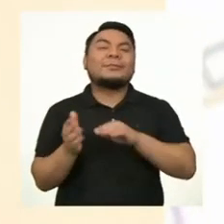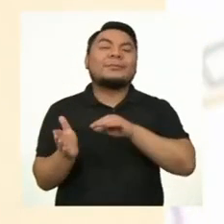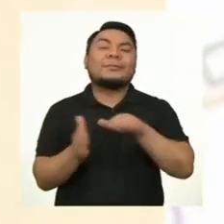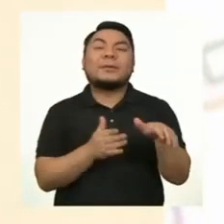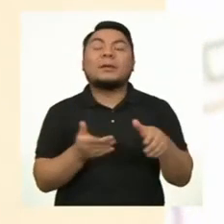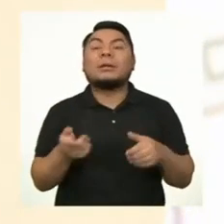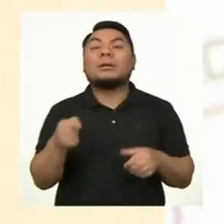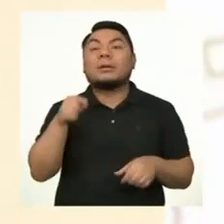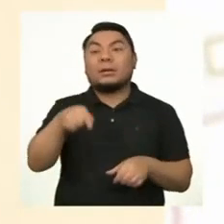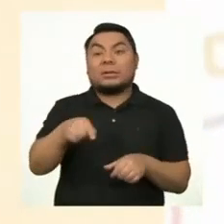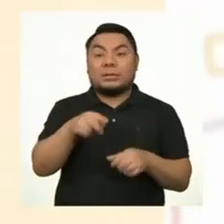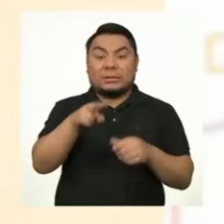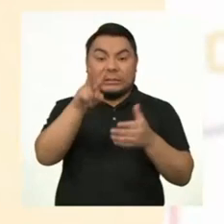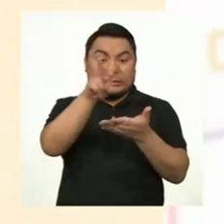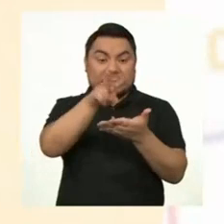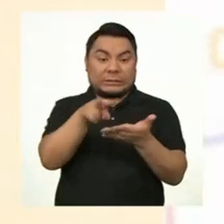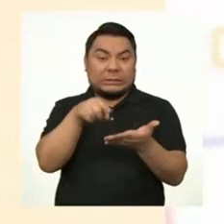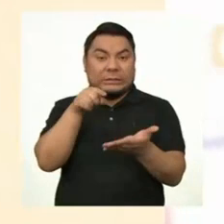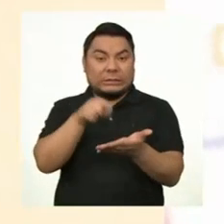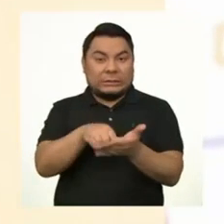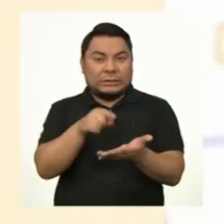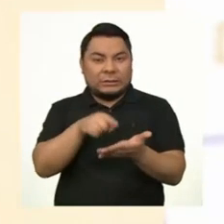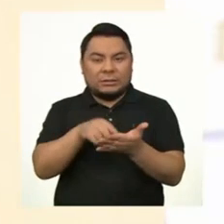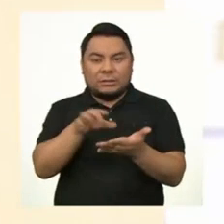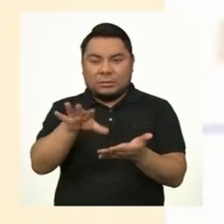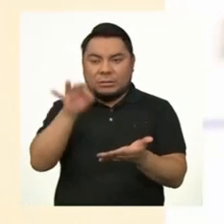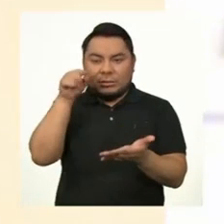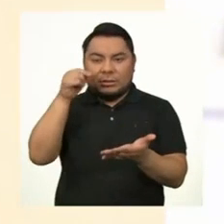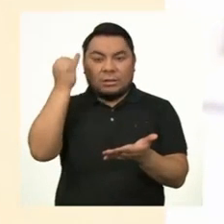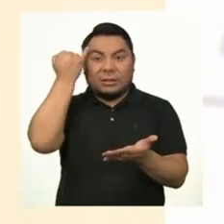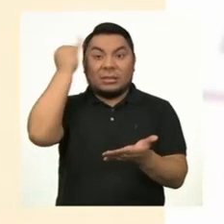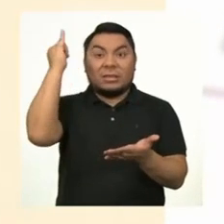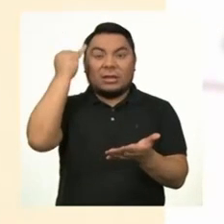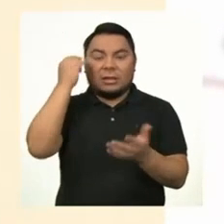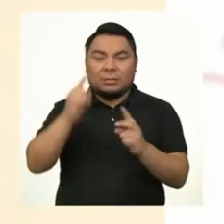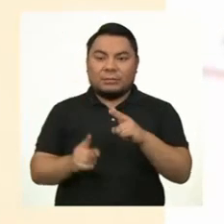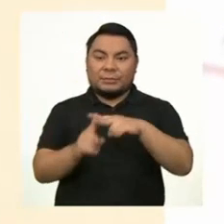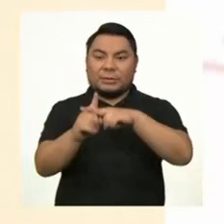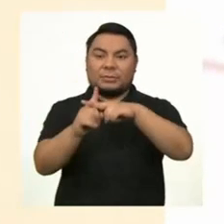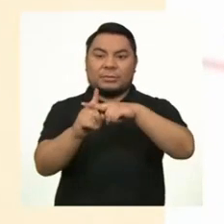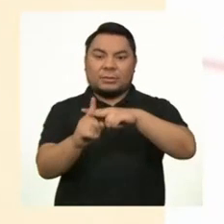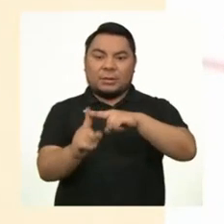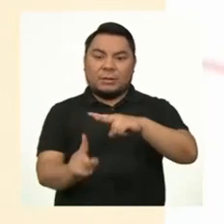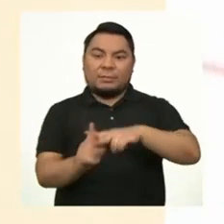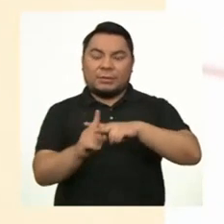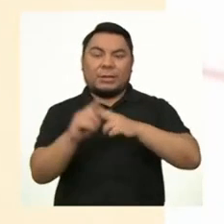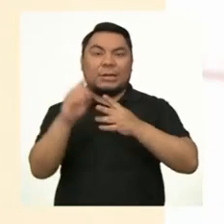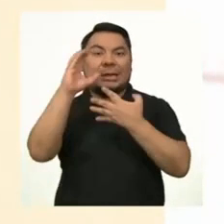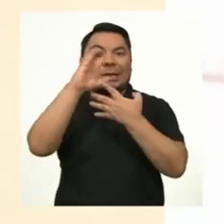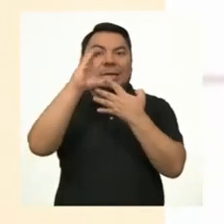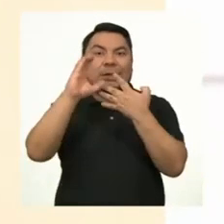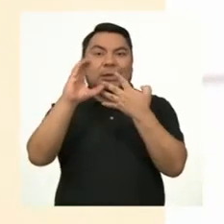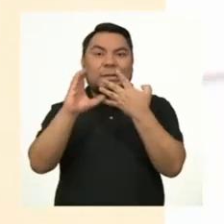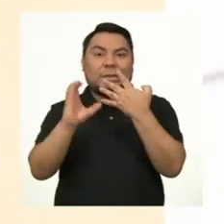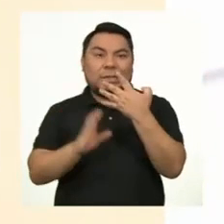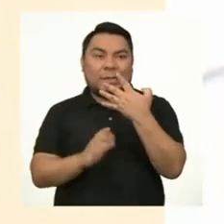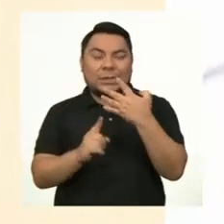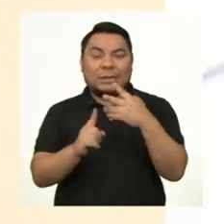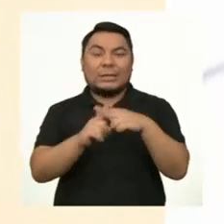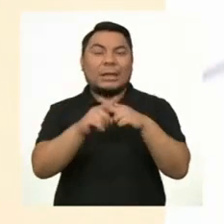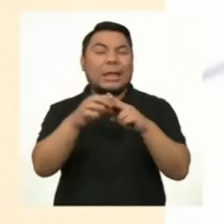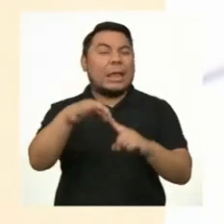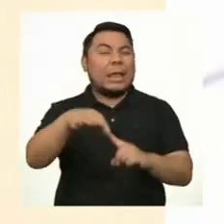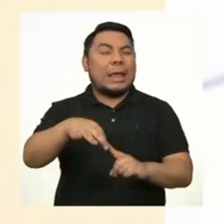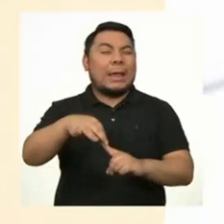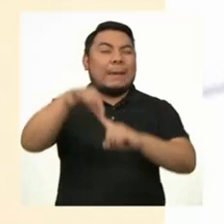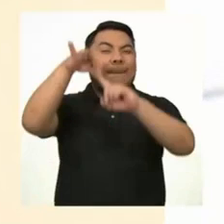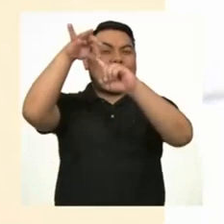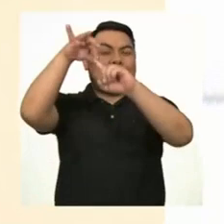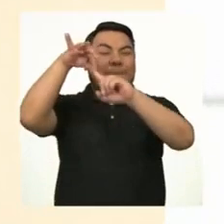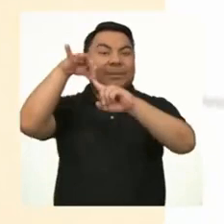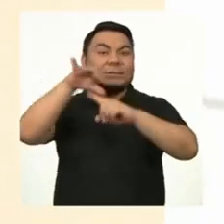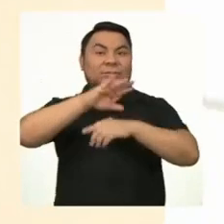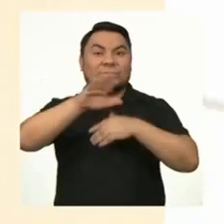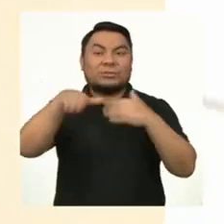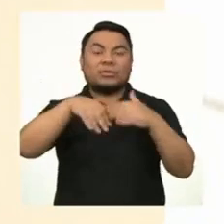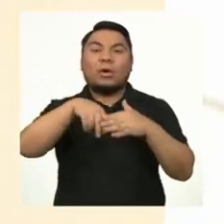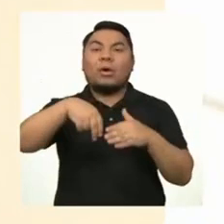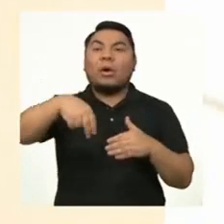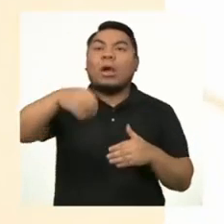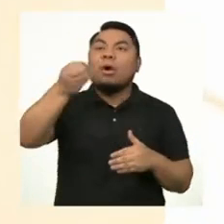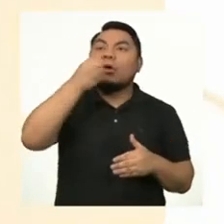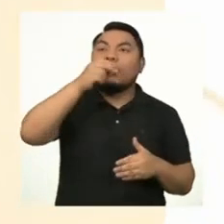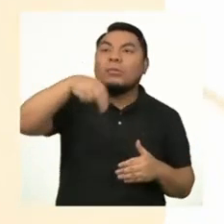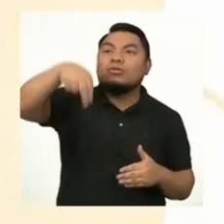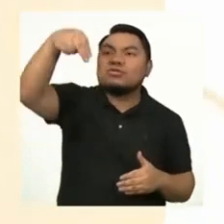si a lo largo del texto encontramos ideas que mencionan las características específicas de la comida en el